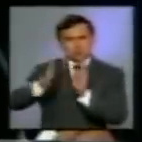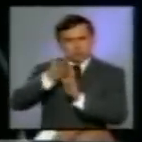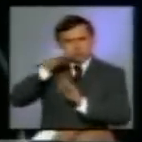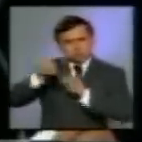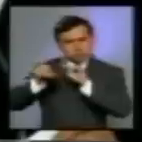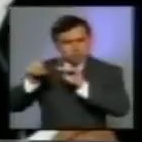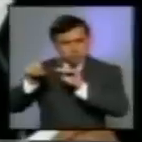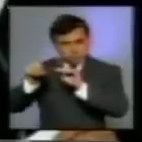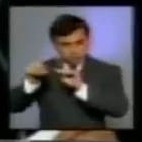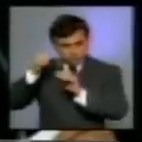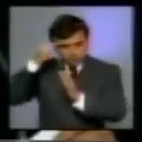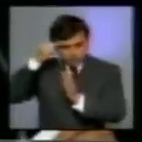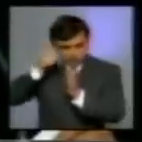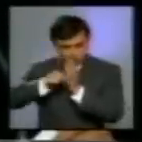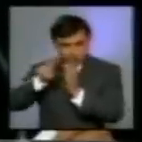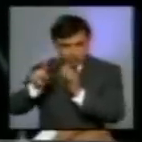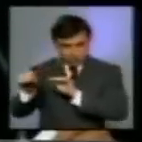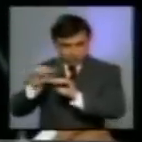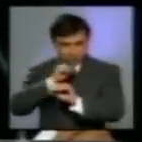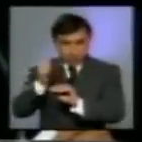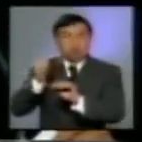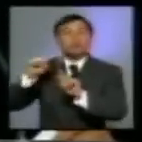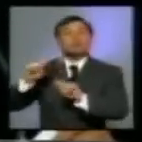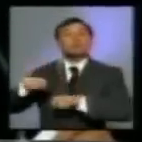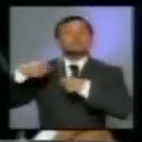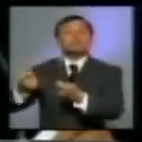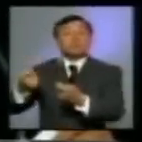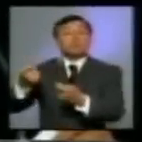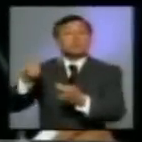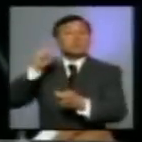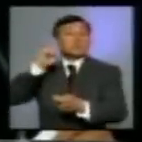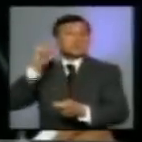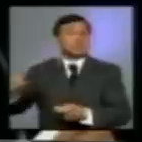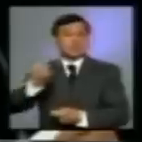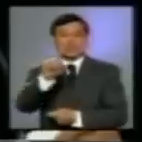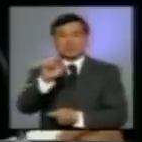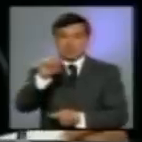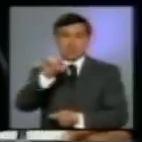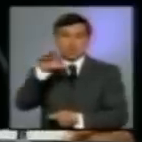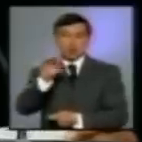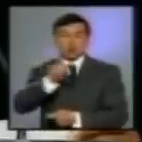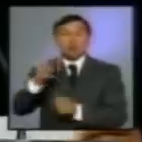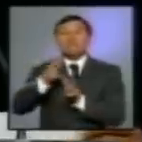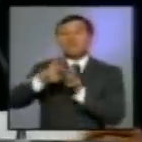estudio de factibilidad a Zedillo, porque lo que hizo Zedillo fue vender los ferrocarriles nacionales.